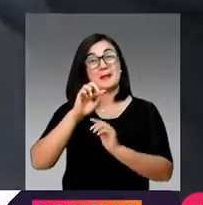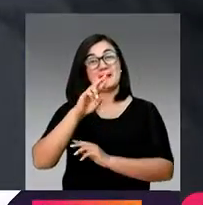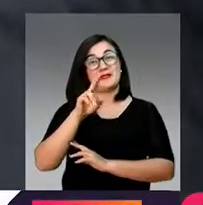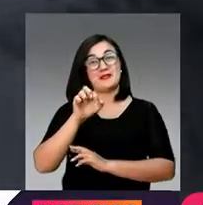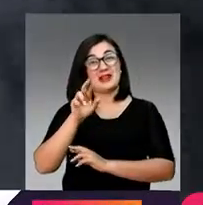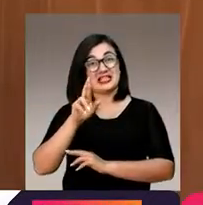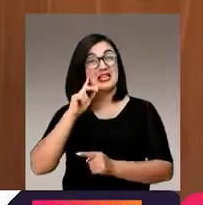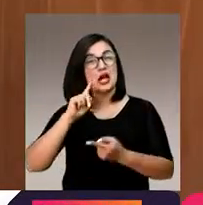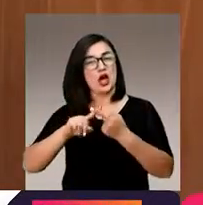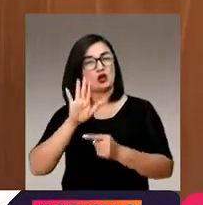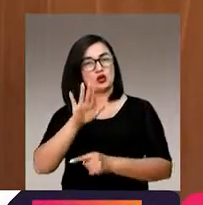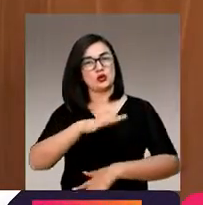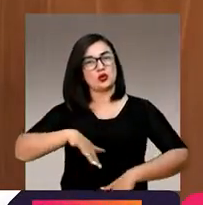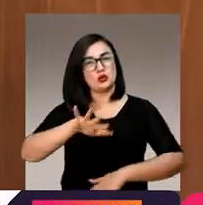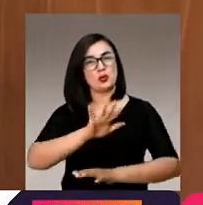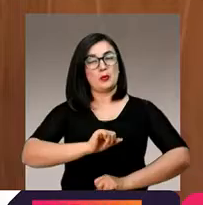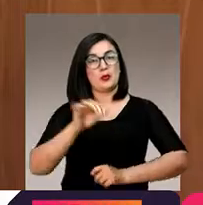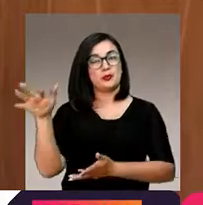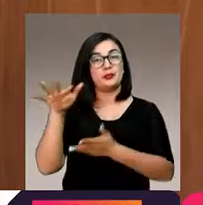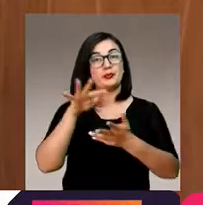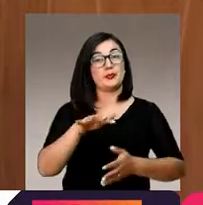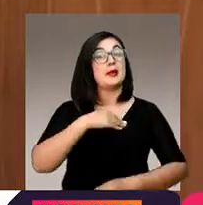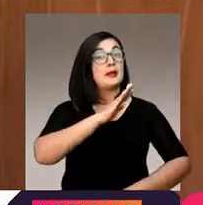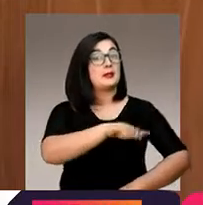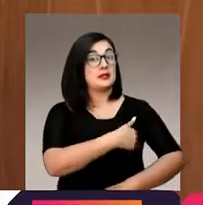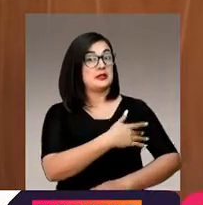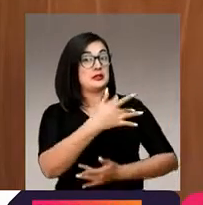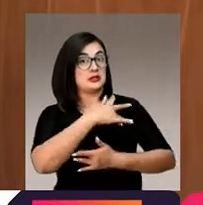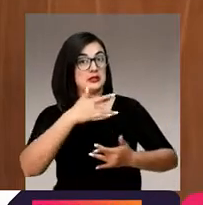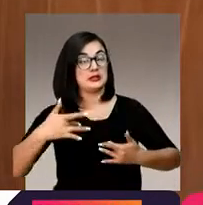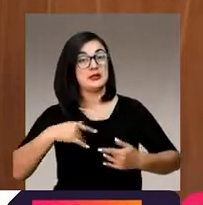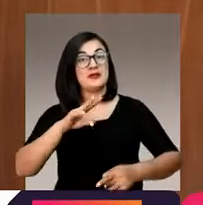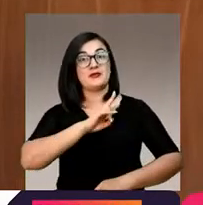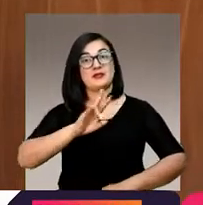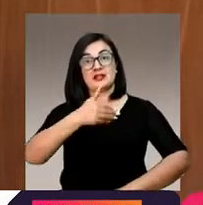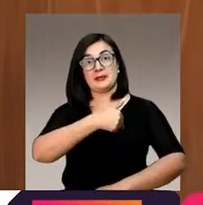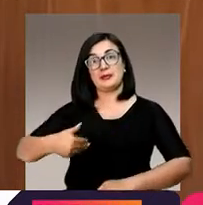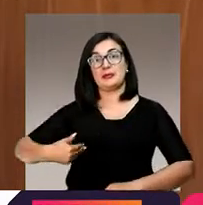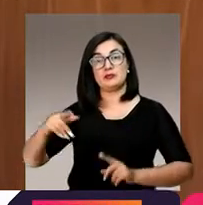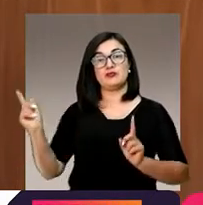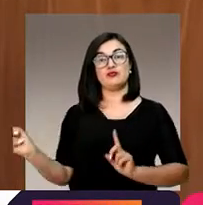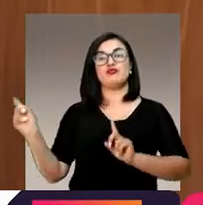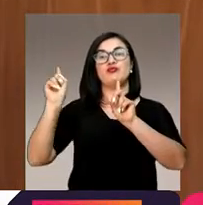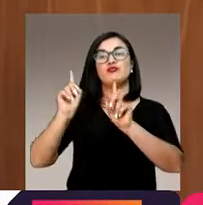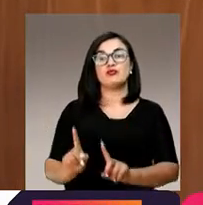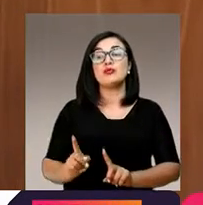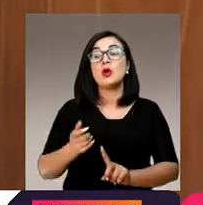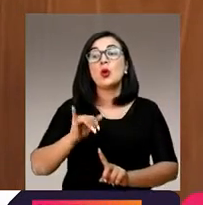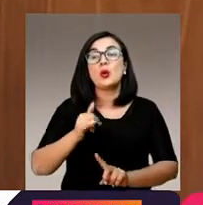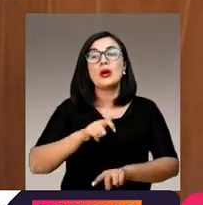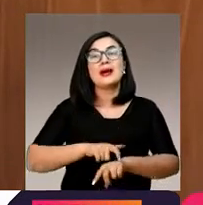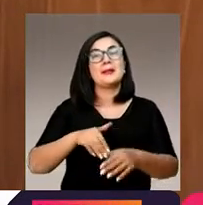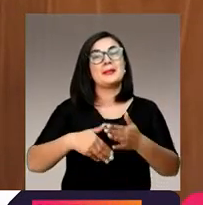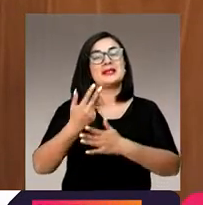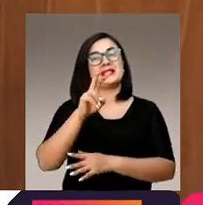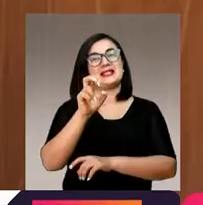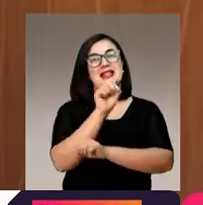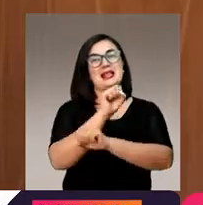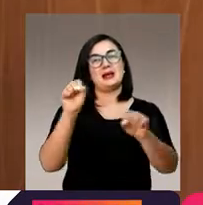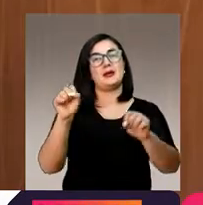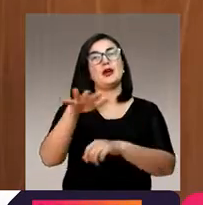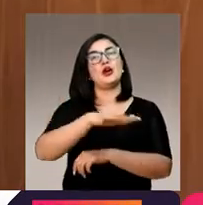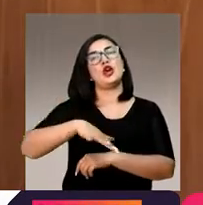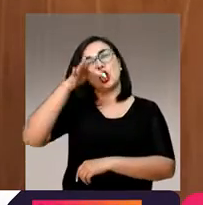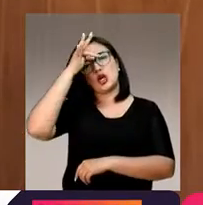la ciudad. El señor ministro de Salud y la señora vicepresidenta nos acompañarán el jueves a las 7 de la mañana en el hospital